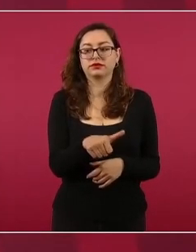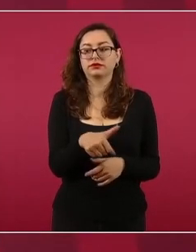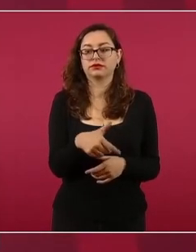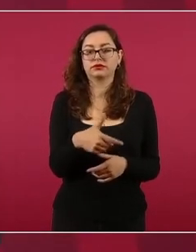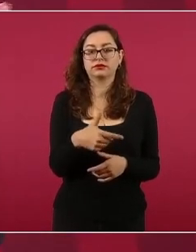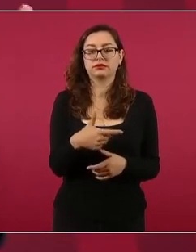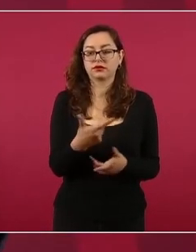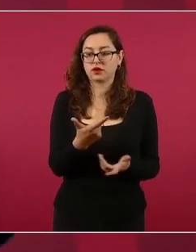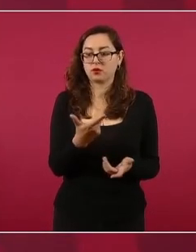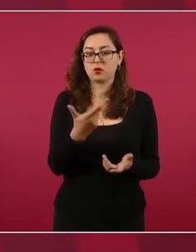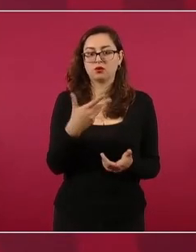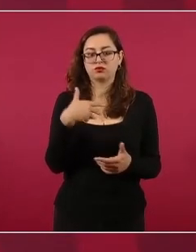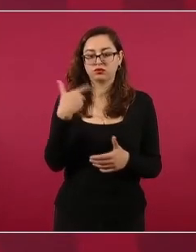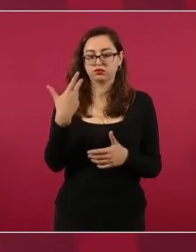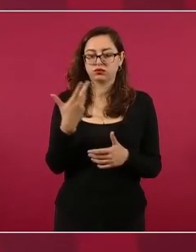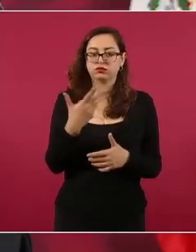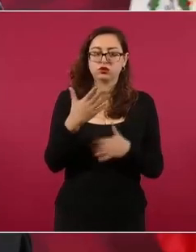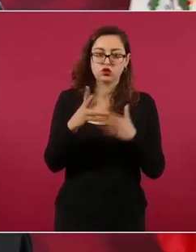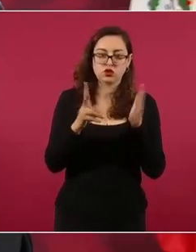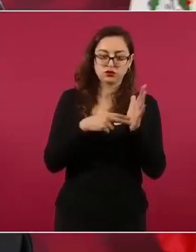posterior, lo mismo,